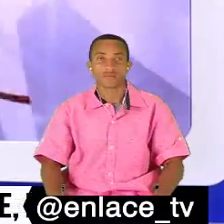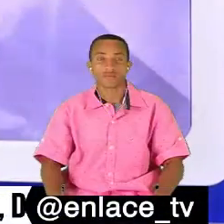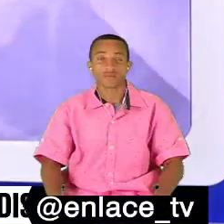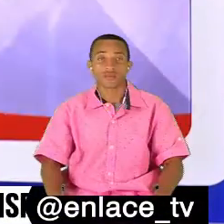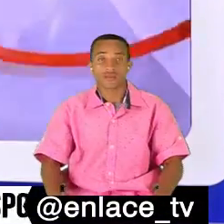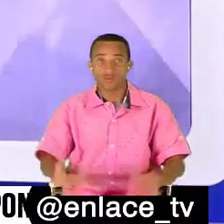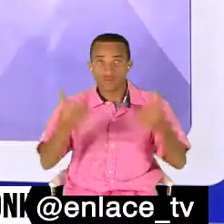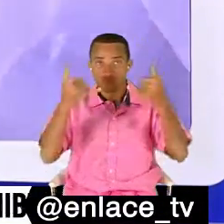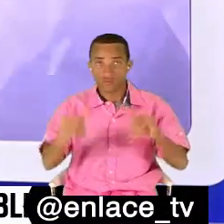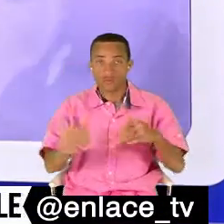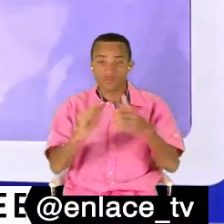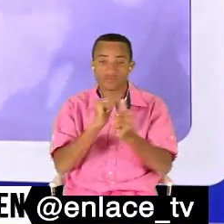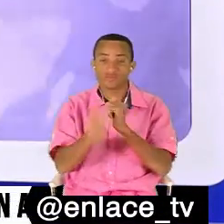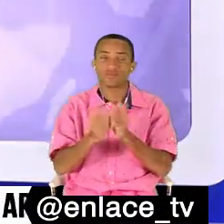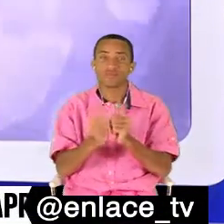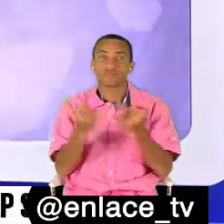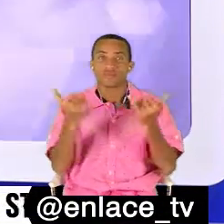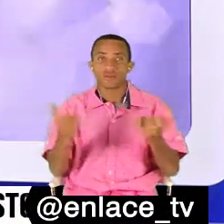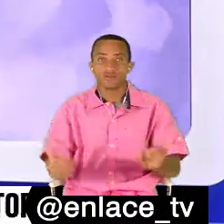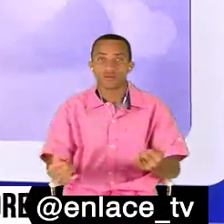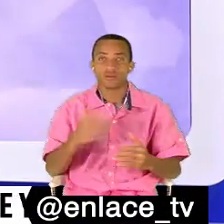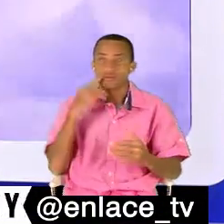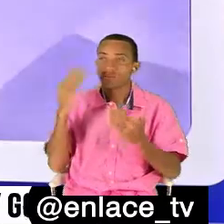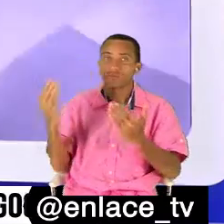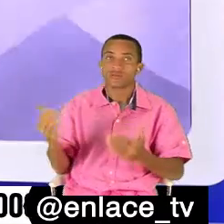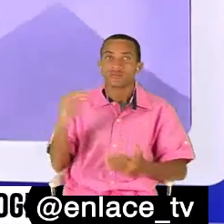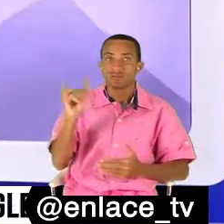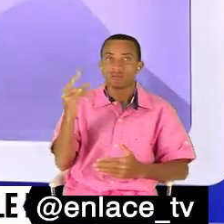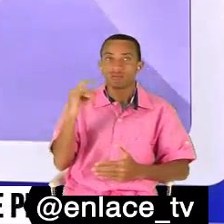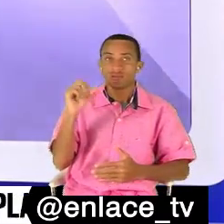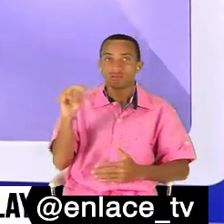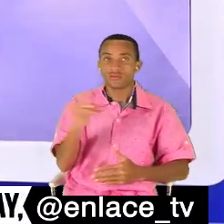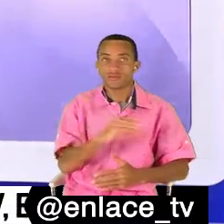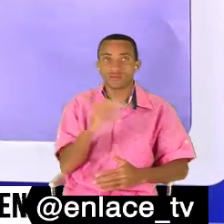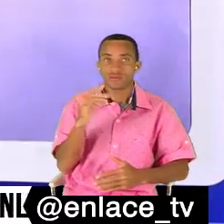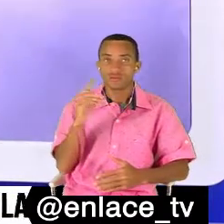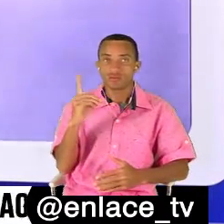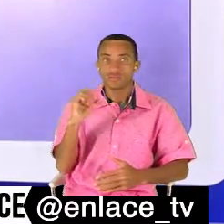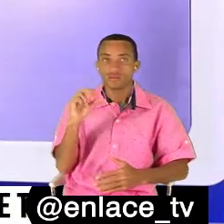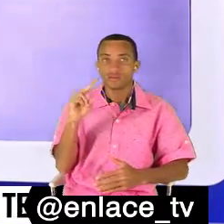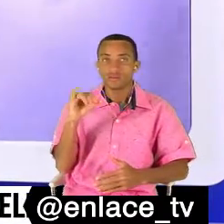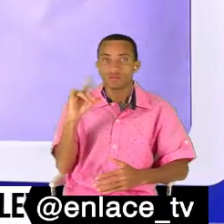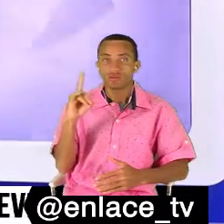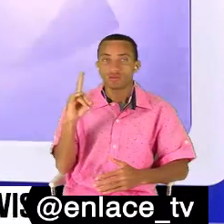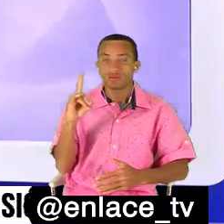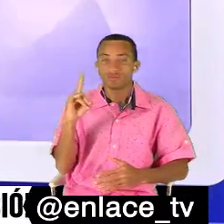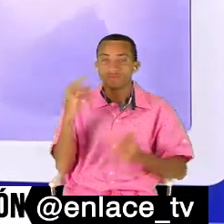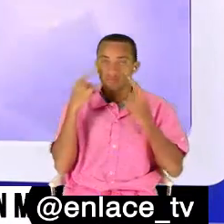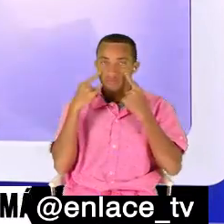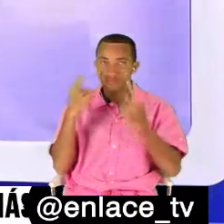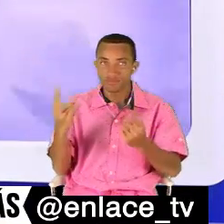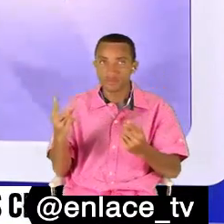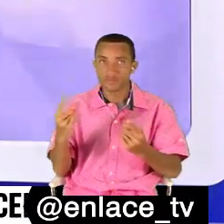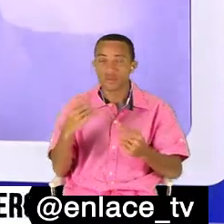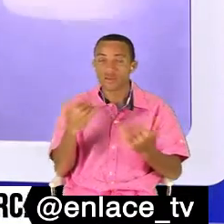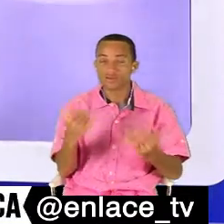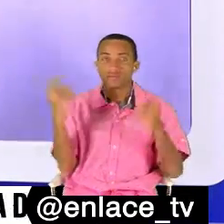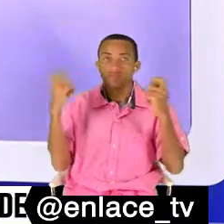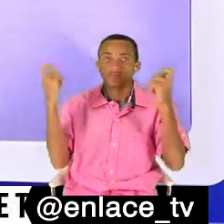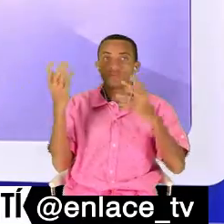Finalizan los deportes por la presente emisión. Ya viene Juan David Rodas con lo mejor en la mira. Es el momento para nuestros patrocinadores.